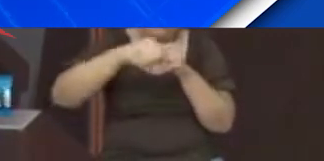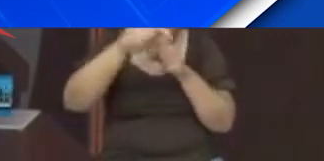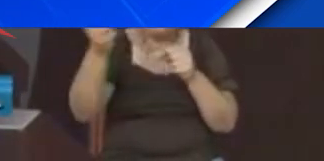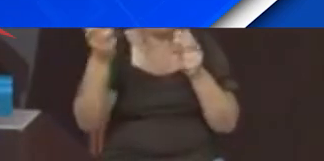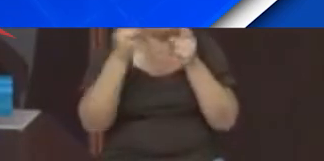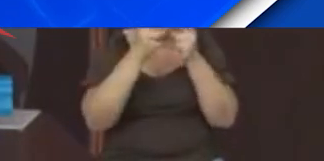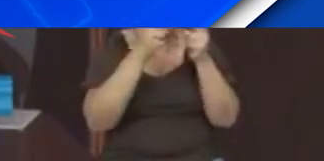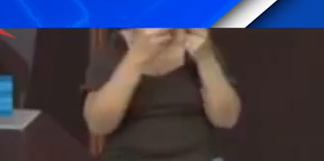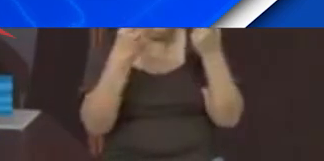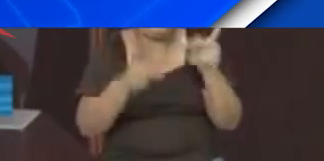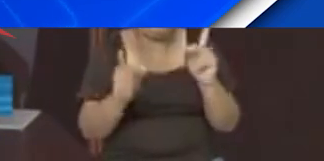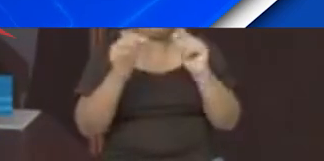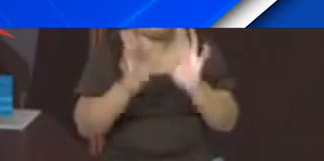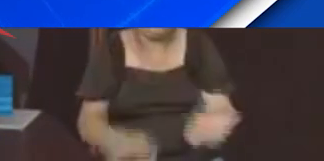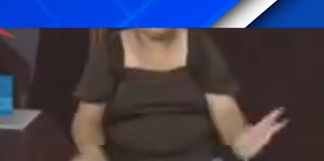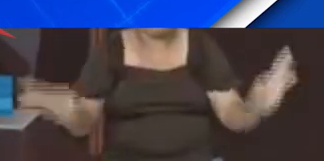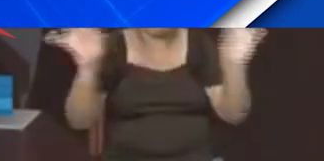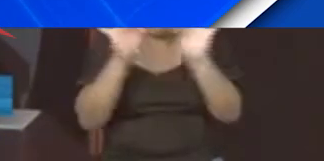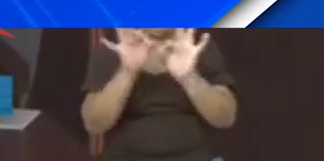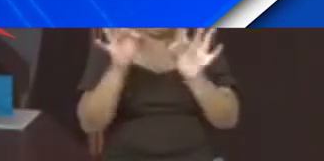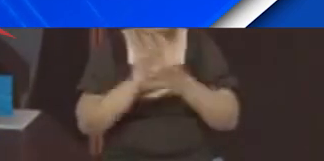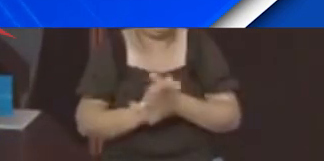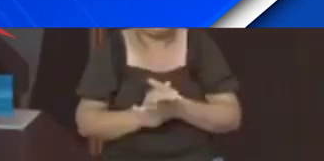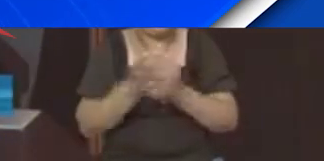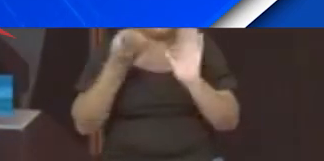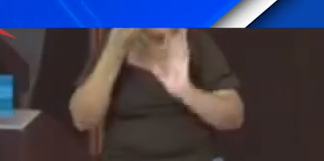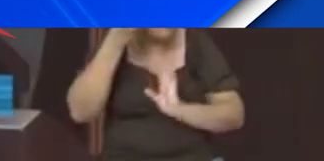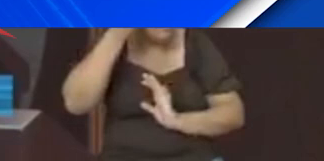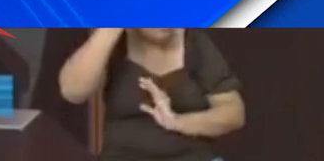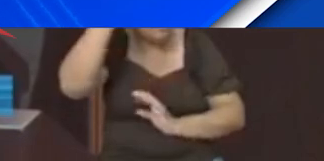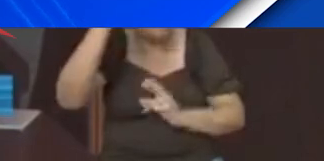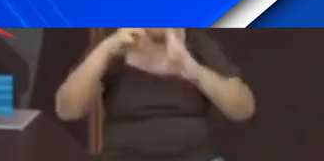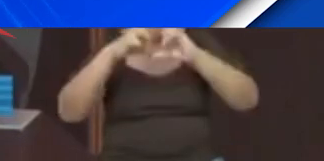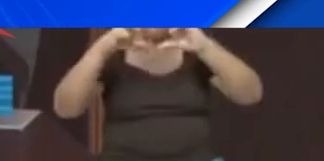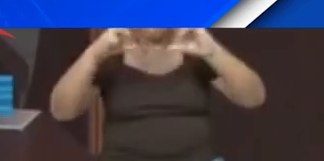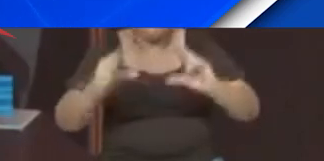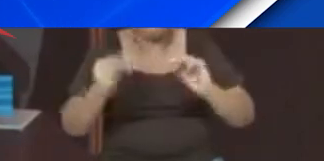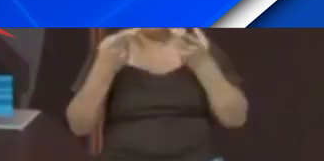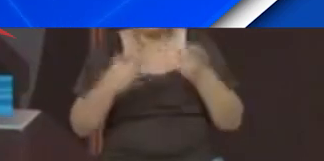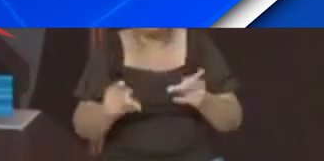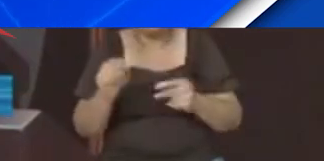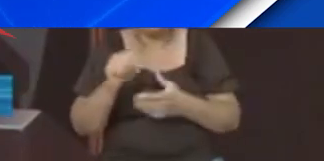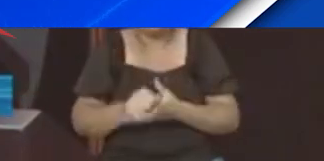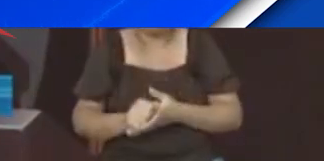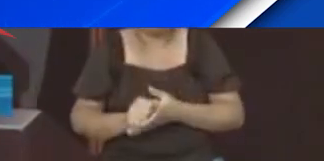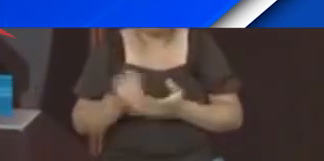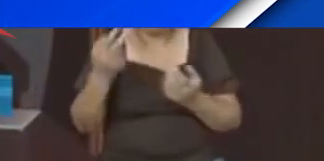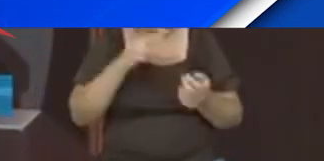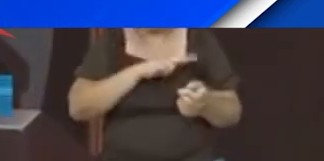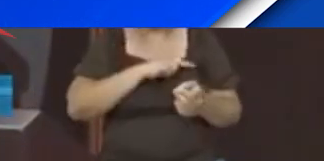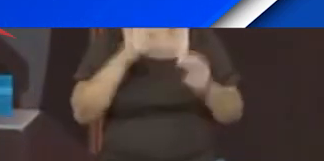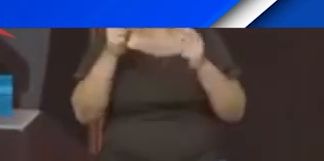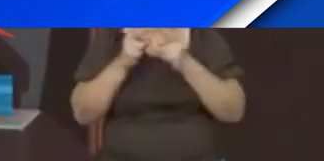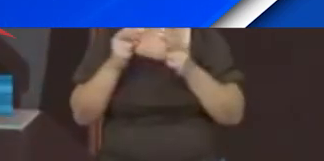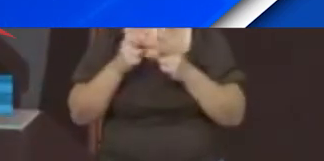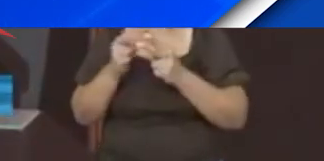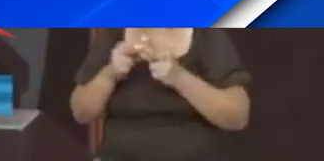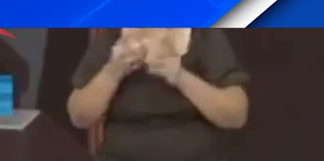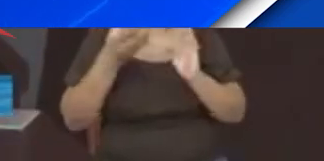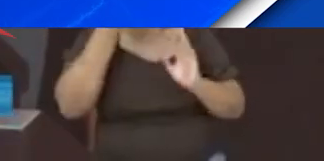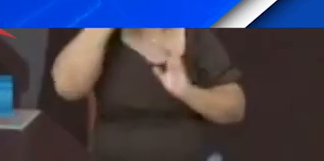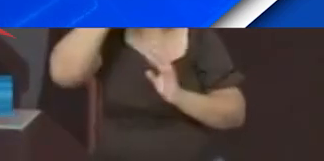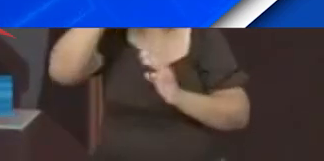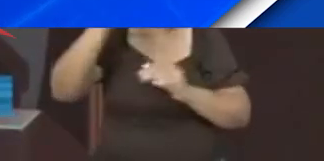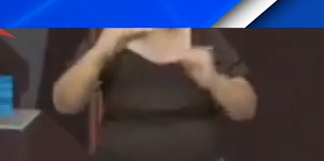Esto es muy importante, compañeros, porque esto es el desarrollo de Nicaragua. El desarrollo porque cuando hay energía eléctrica hay desarrollo,